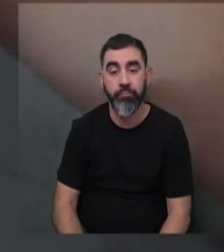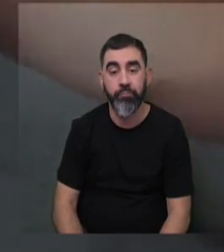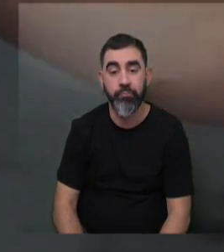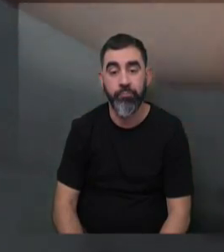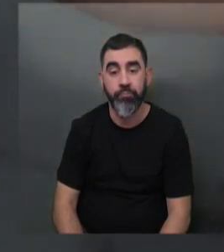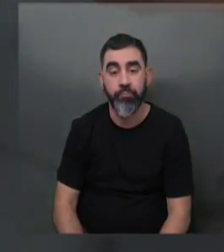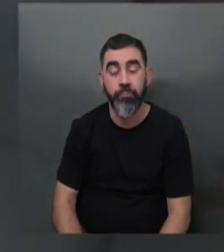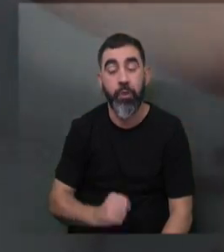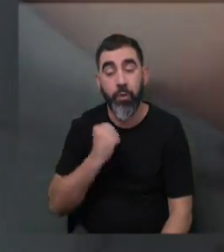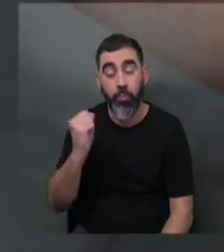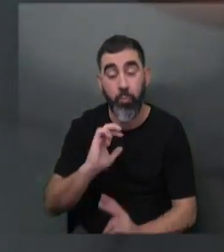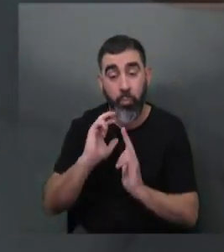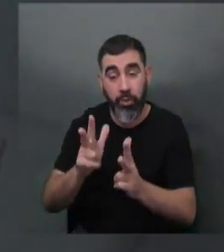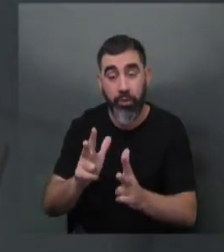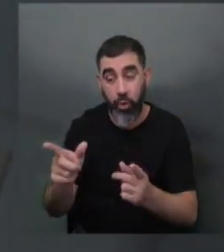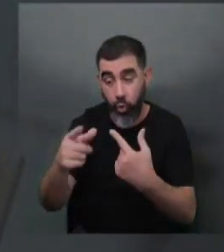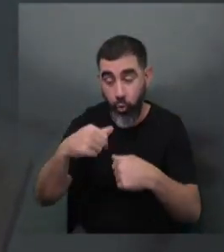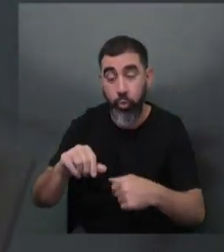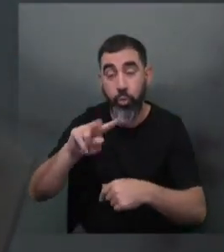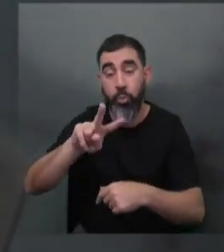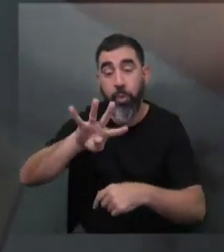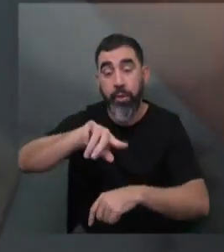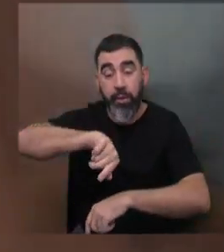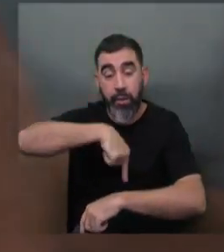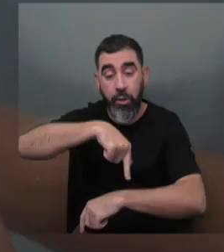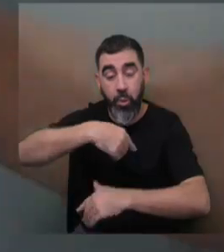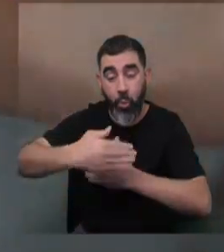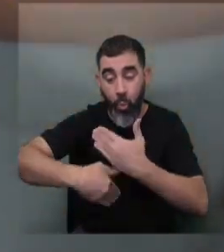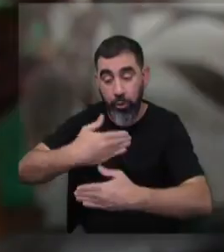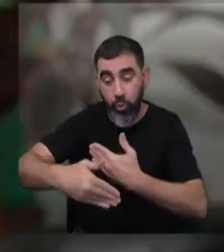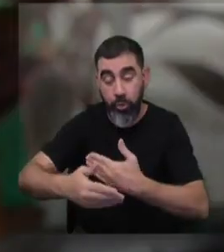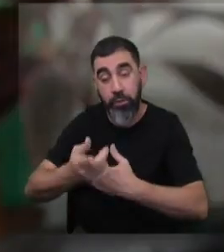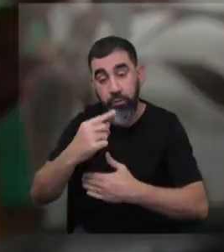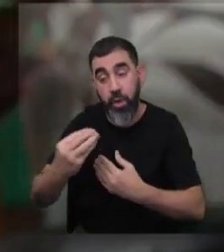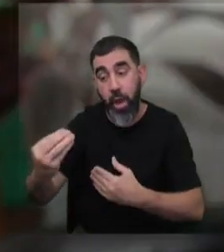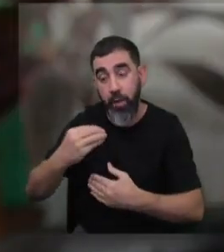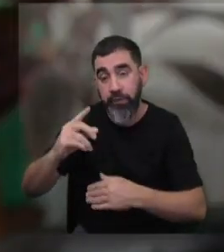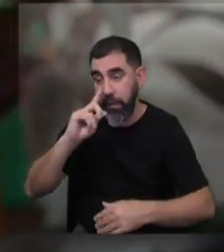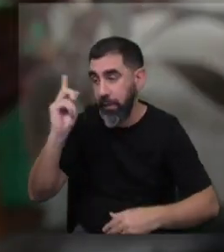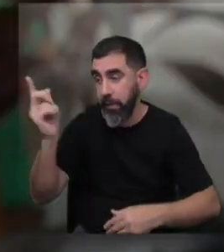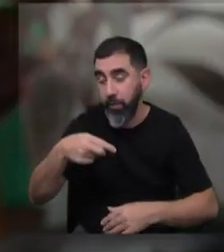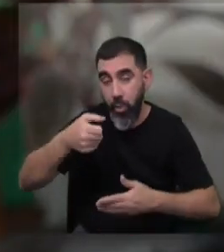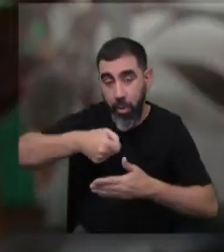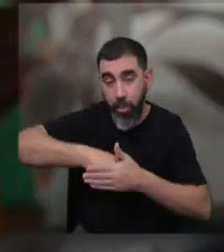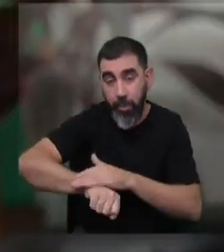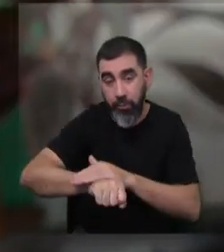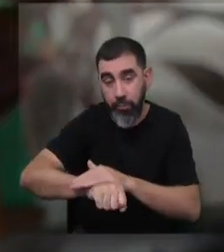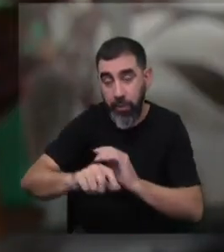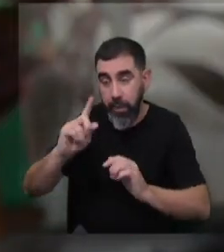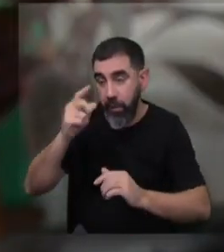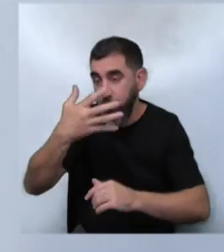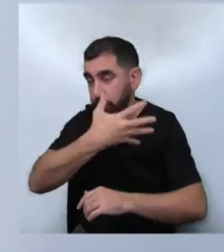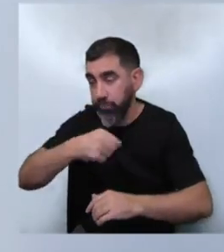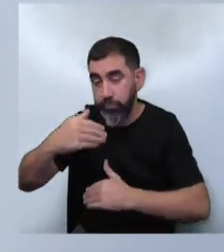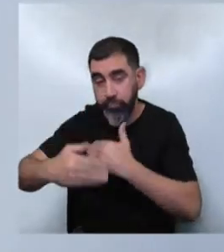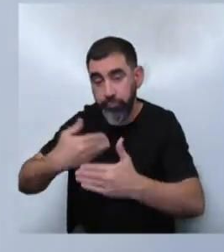Es importante destacar que nosotros tenemos 24 horas para procesar la placenta, entonces que nos avisan inmediatamente al parto para poder hacer efectiva el procesamiento.